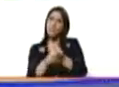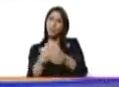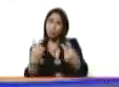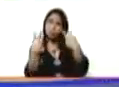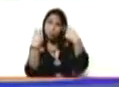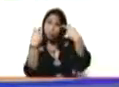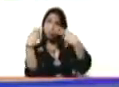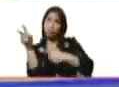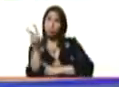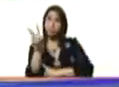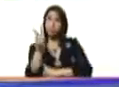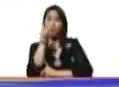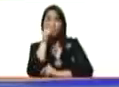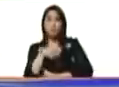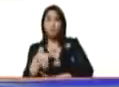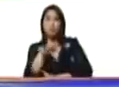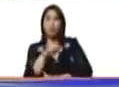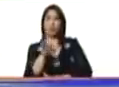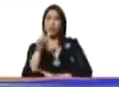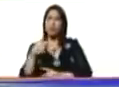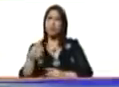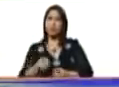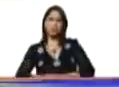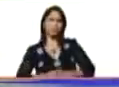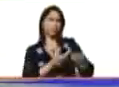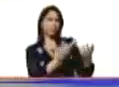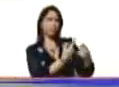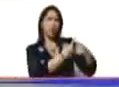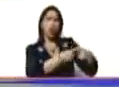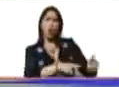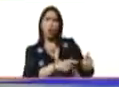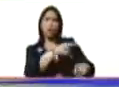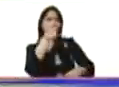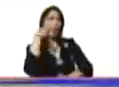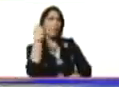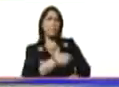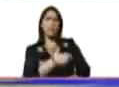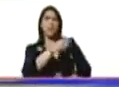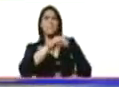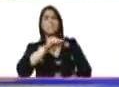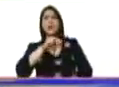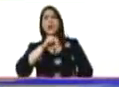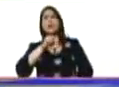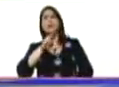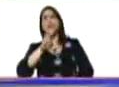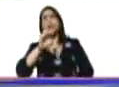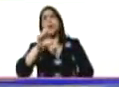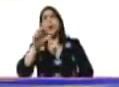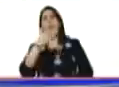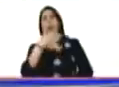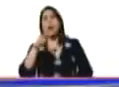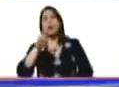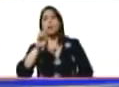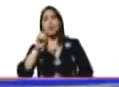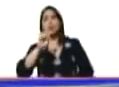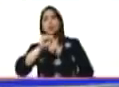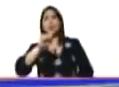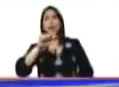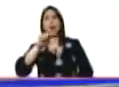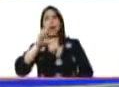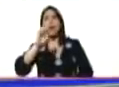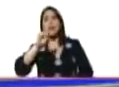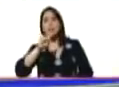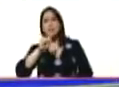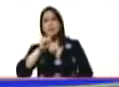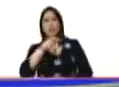los venezolanos. Y se la entregaron a otra rata pelúa, Manuel Rosales. Y con negocios han